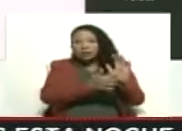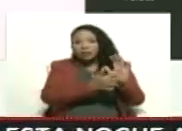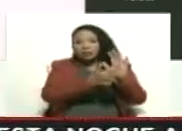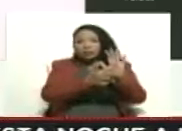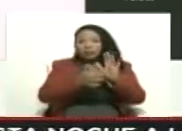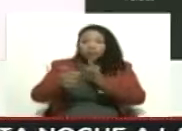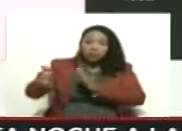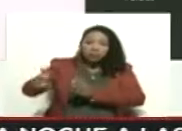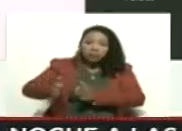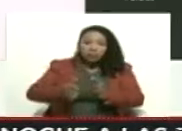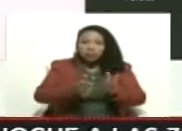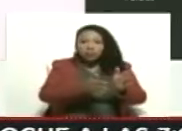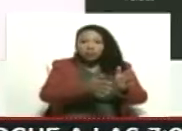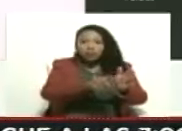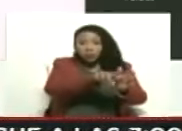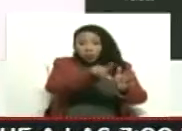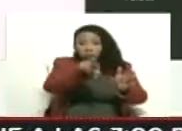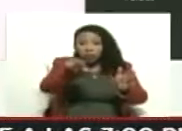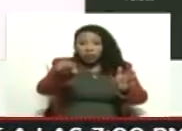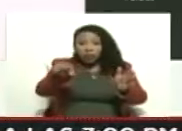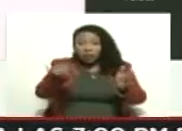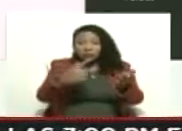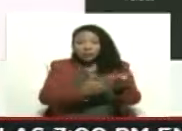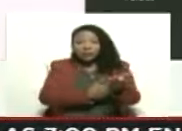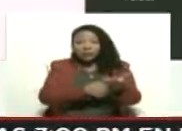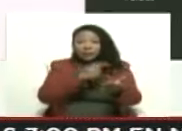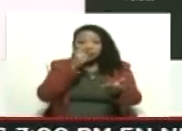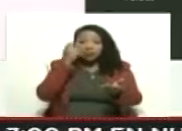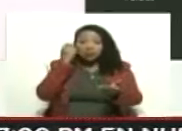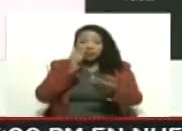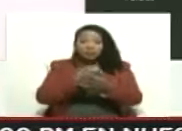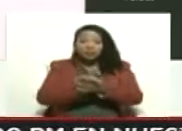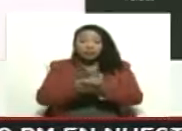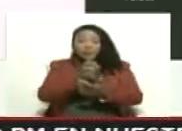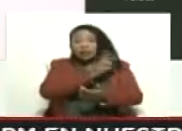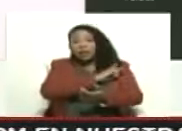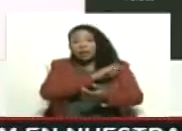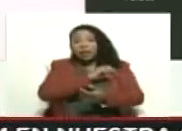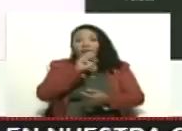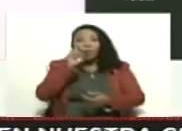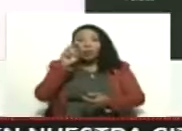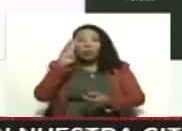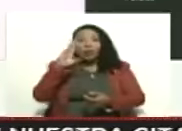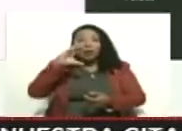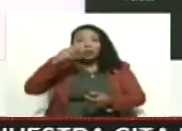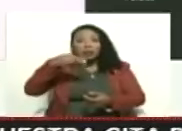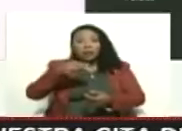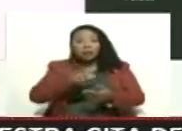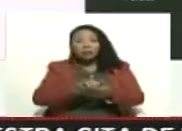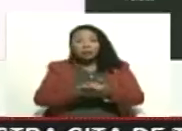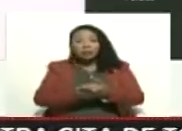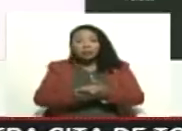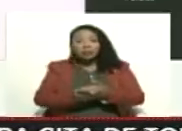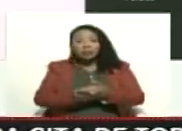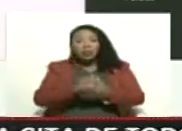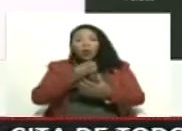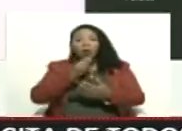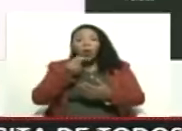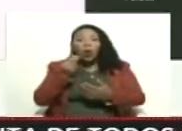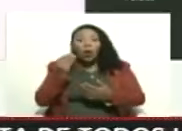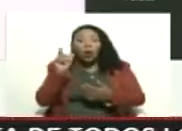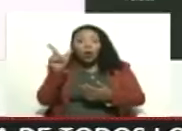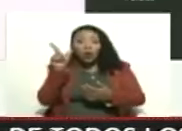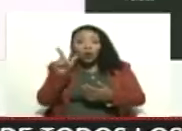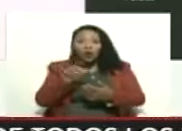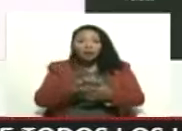camino y ustedes hermanos y hermanas jefes de u la jps ustedes